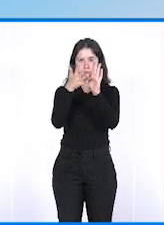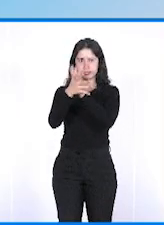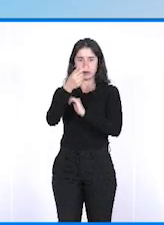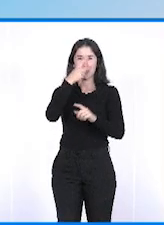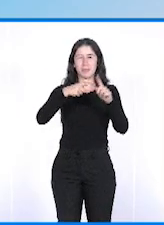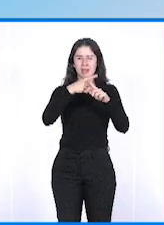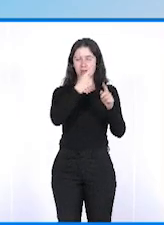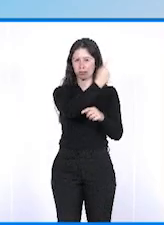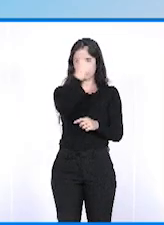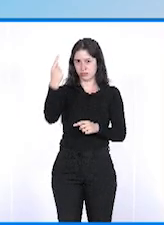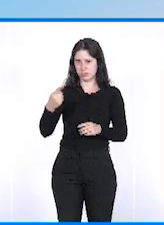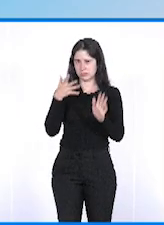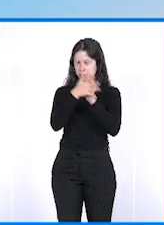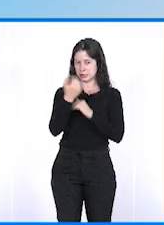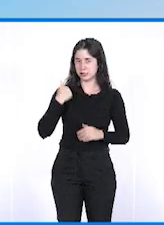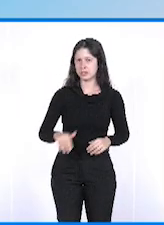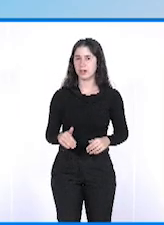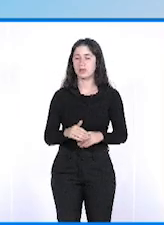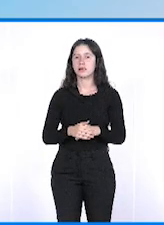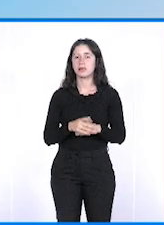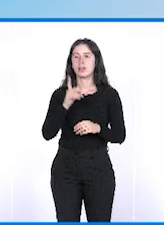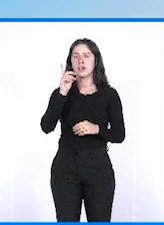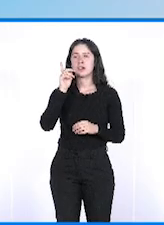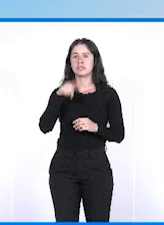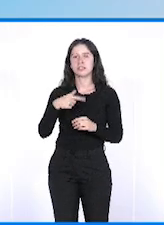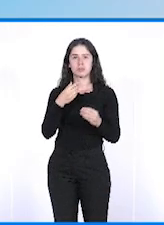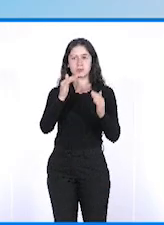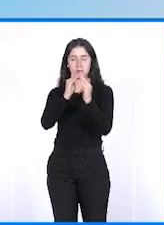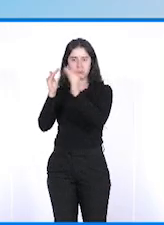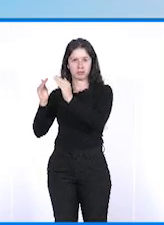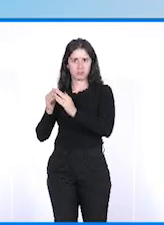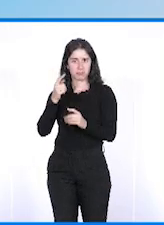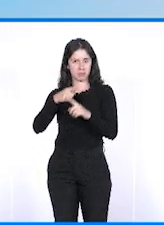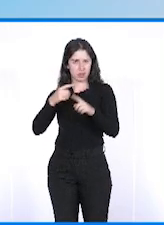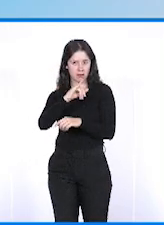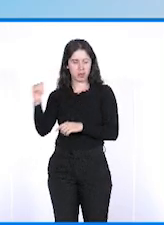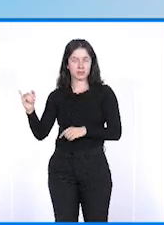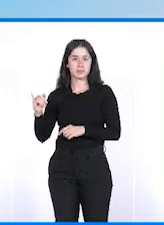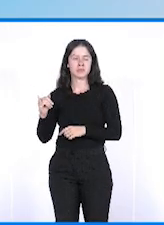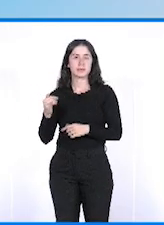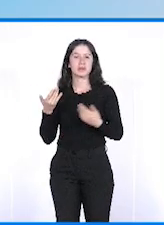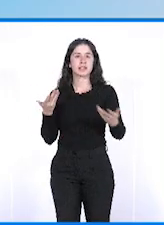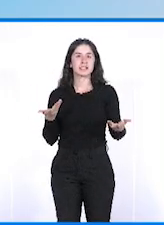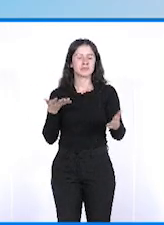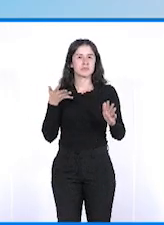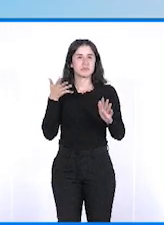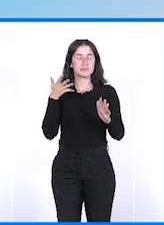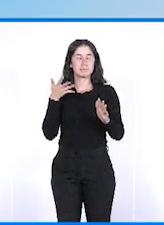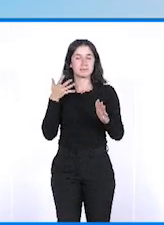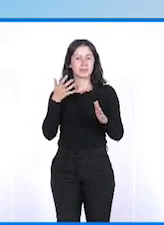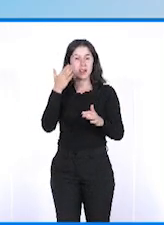las y incluso pues lo tenemos por vivienda esto Cuál es el mensaje